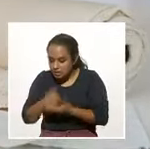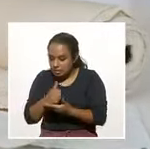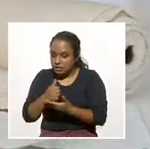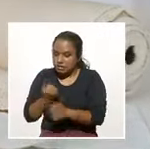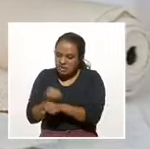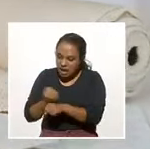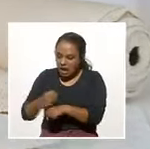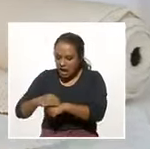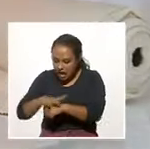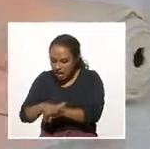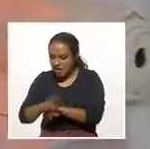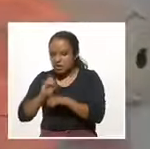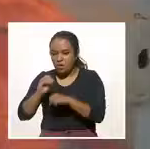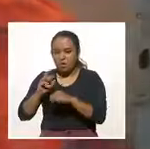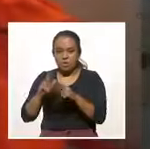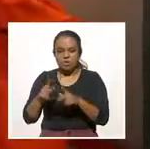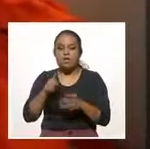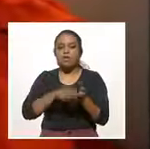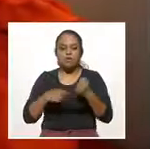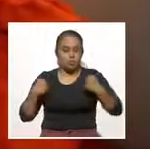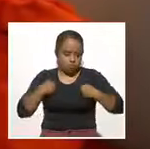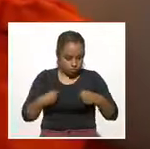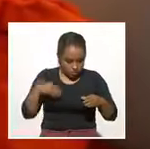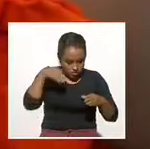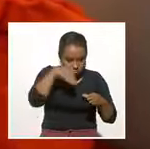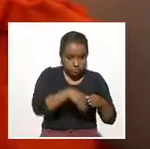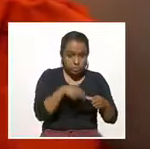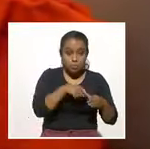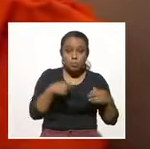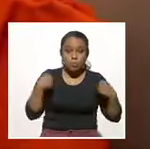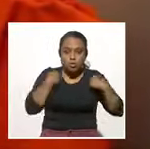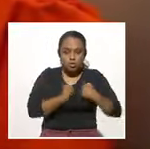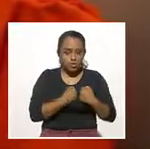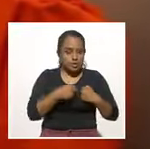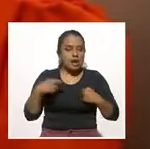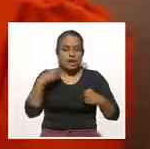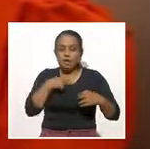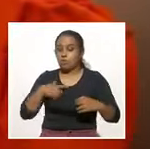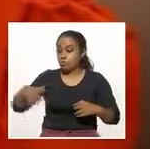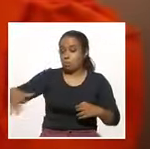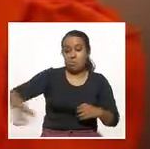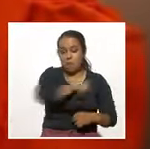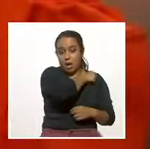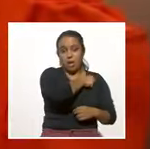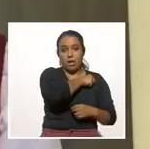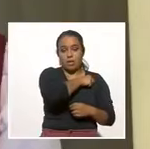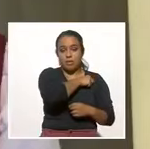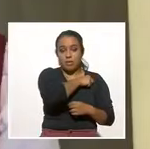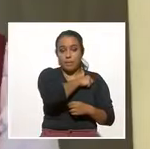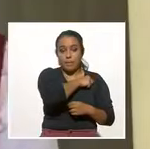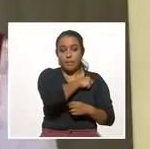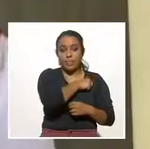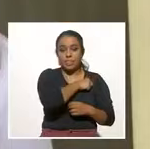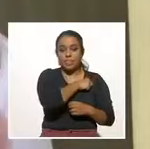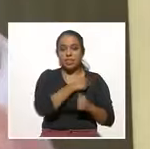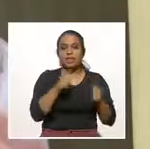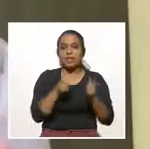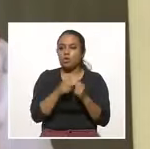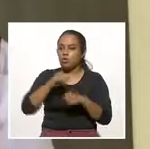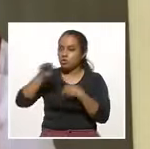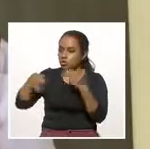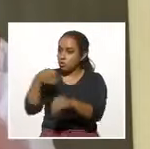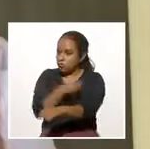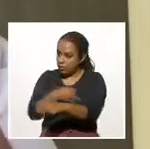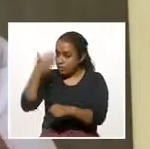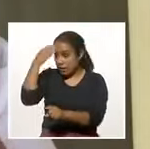Y todo esto, incluirlo en una pequeña mochila y que esta mochila esté al alcance, ¿no? Porque, y que sea del conocimiento para todos